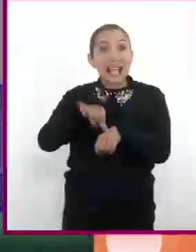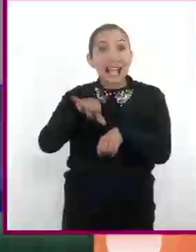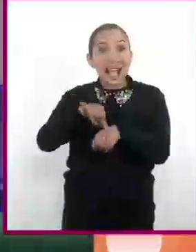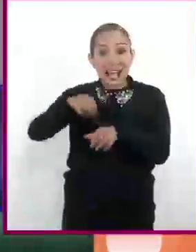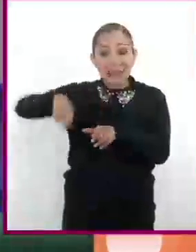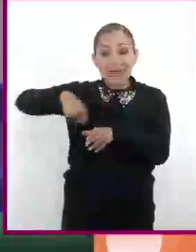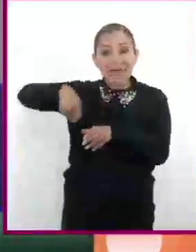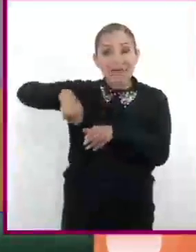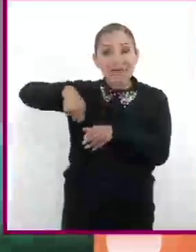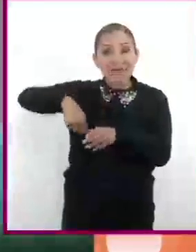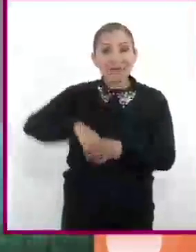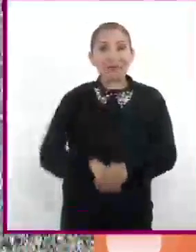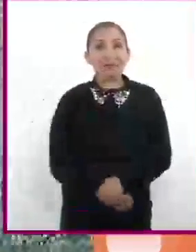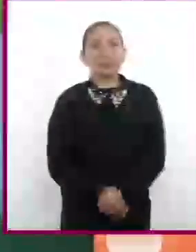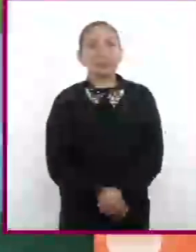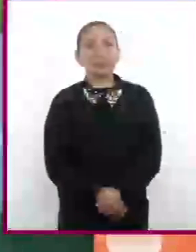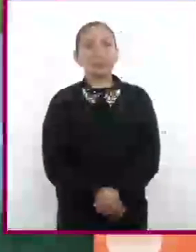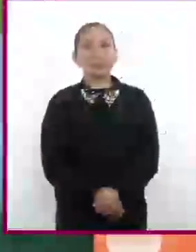en disolución.